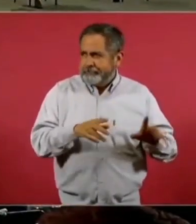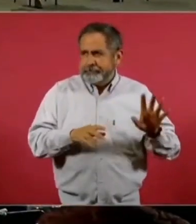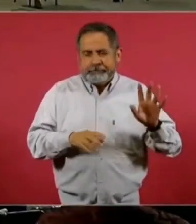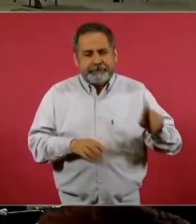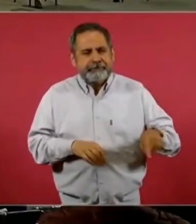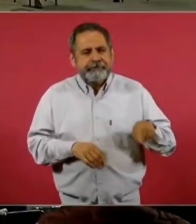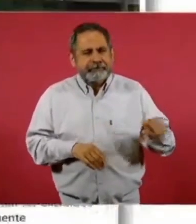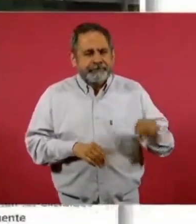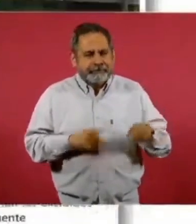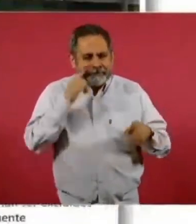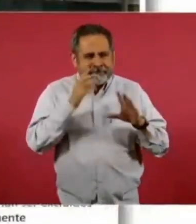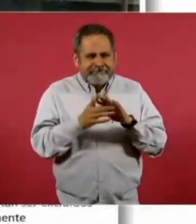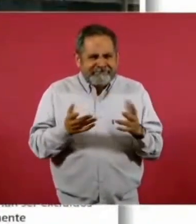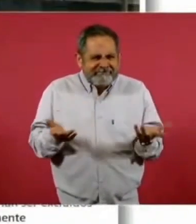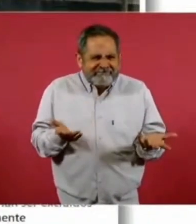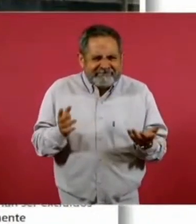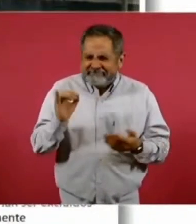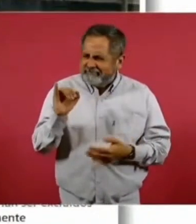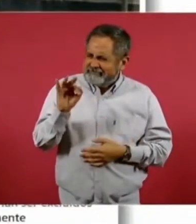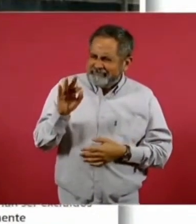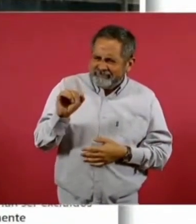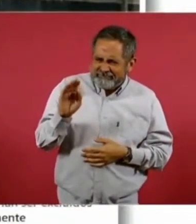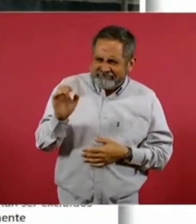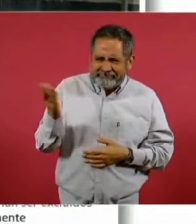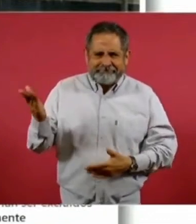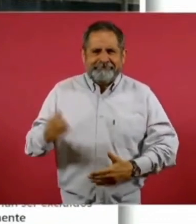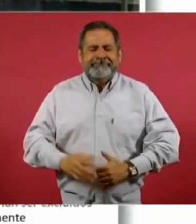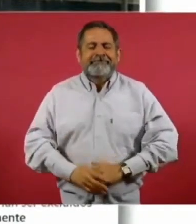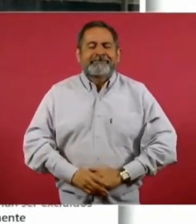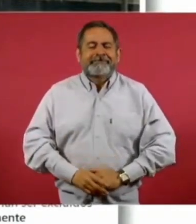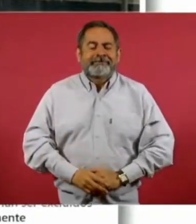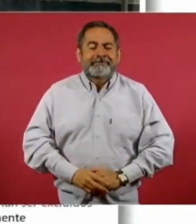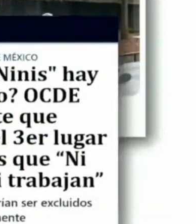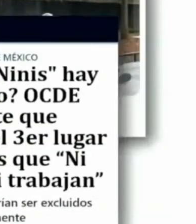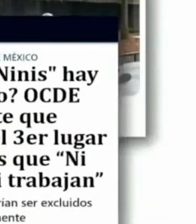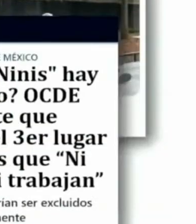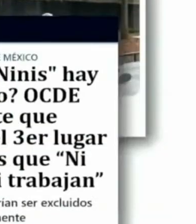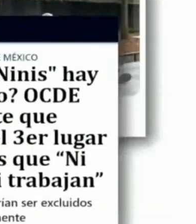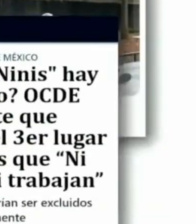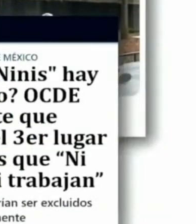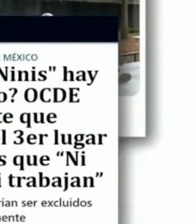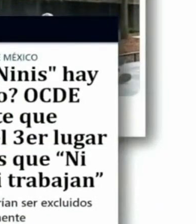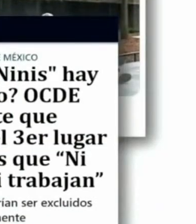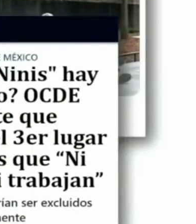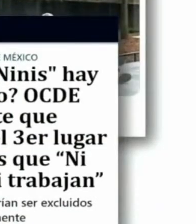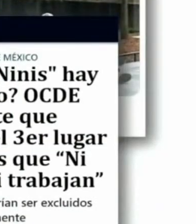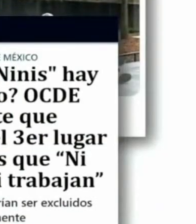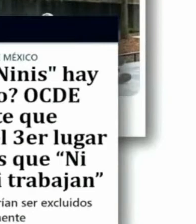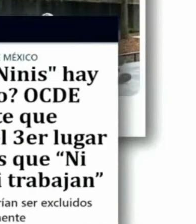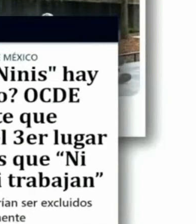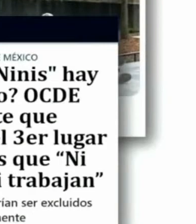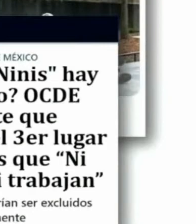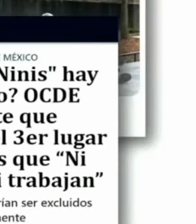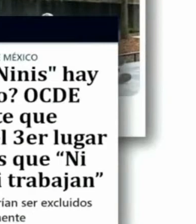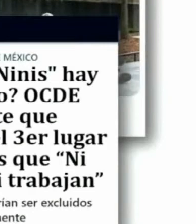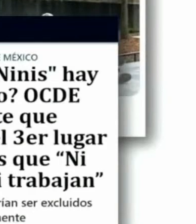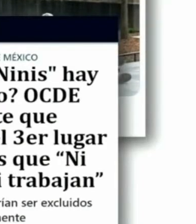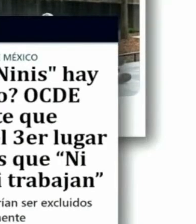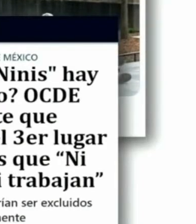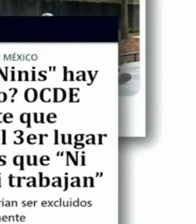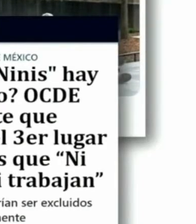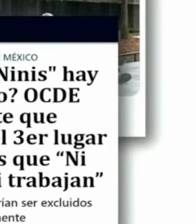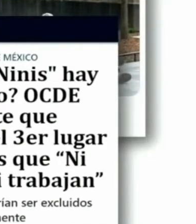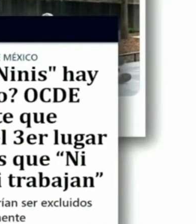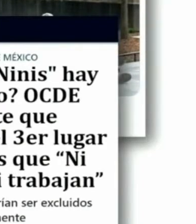de comunicación, que no sabemos si es un medio de comunicación, una agenda, un portal que se hizo para